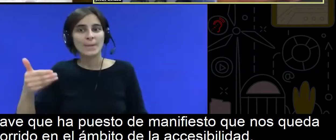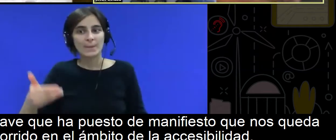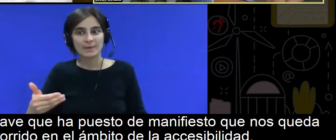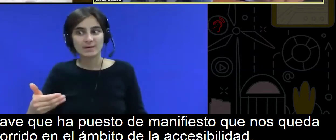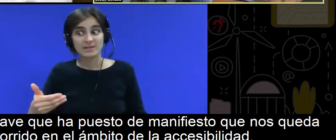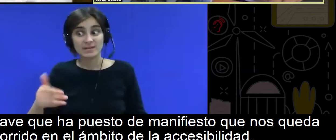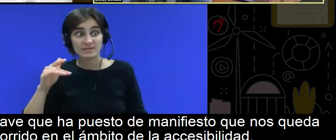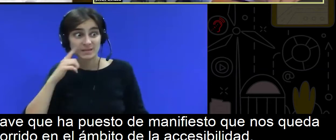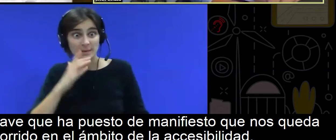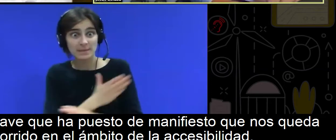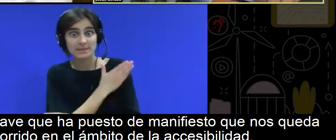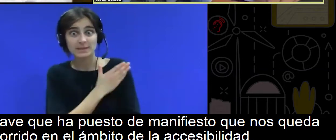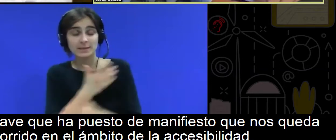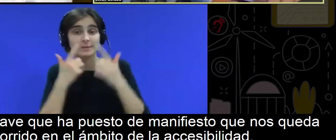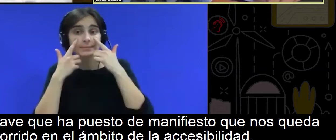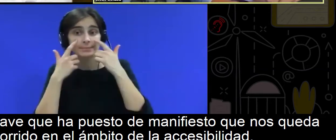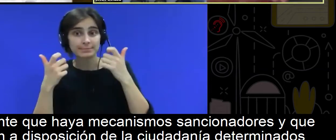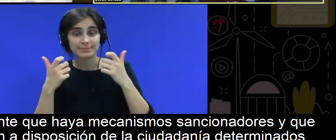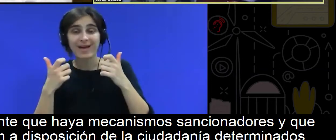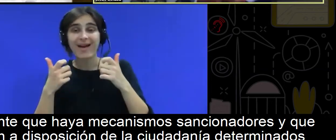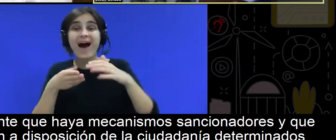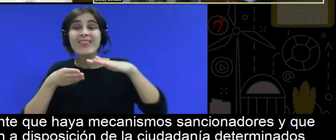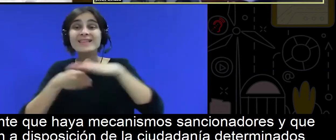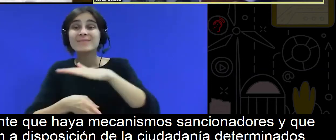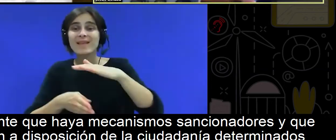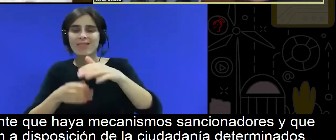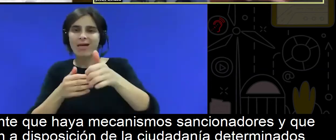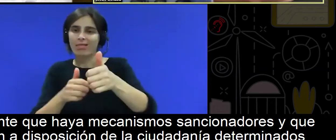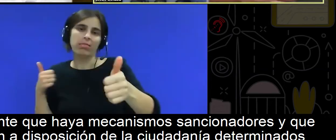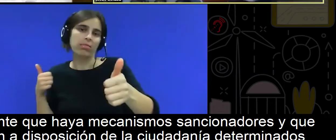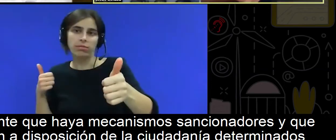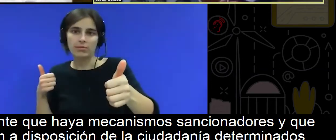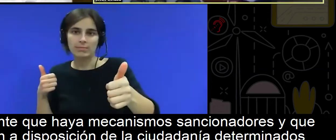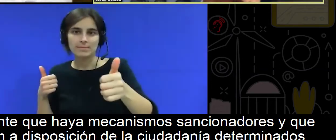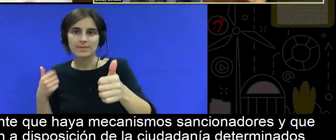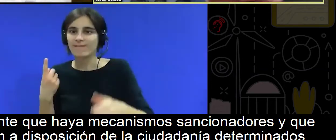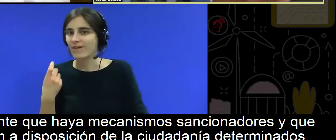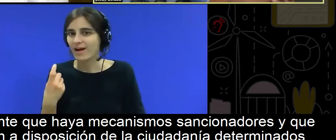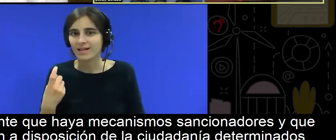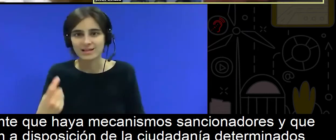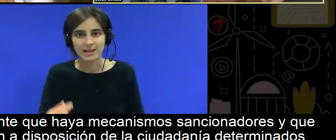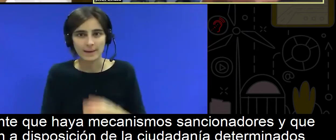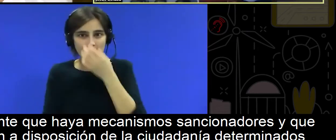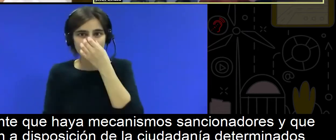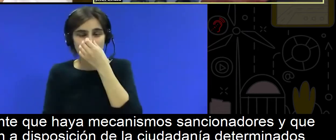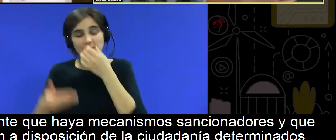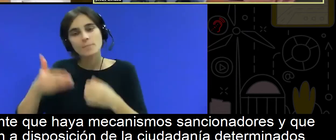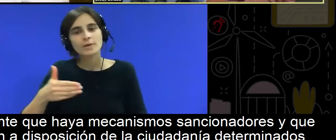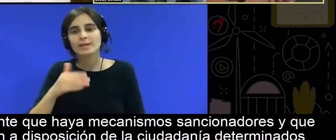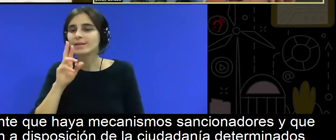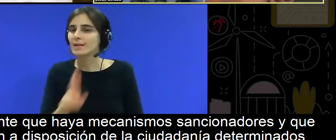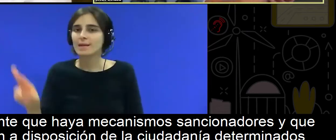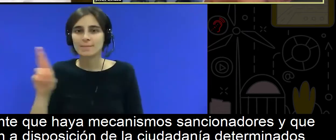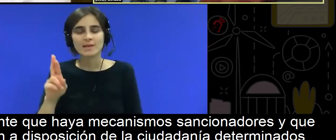mucho recorrido en el ámbito de la accesibilidad. Insisto, y es importante que haya mecanismos sancionadores y que aquellos que